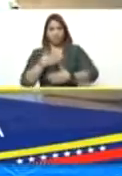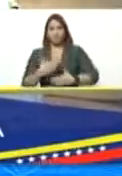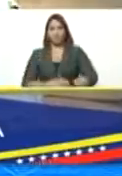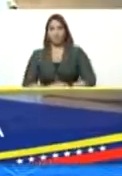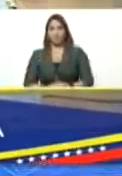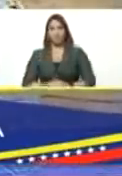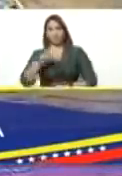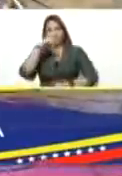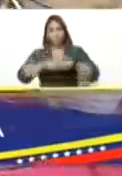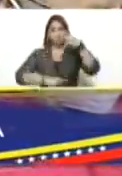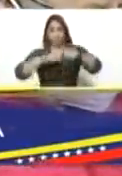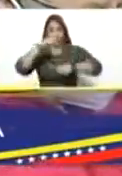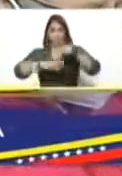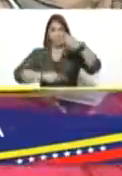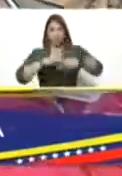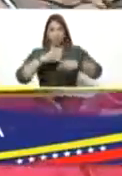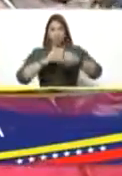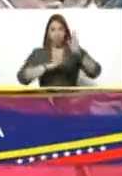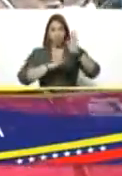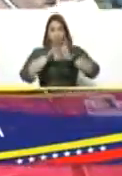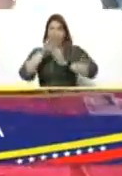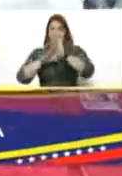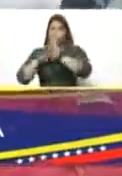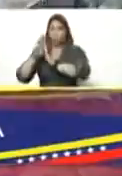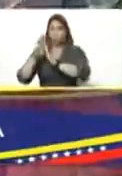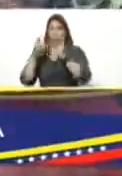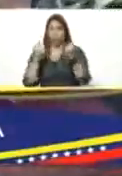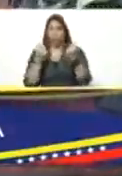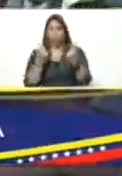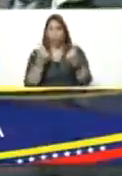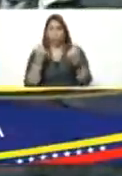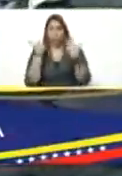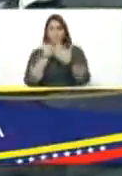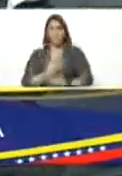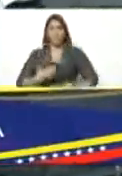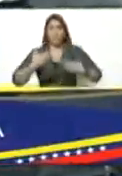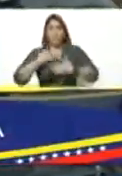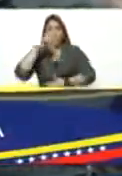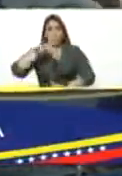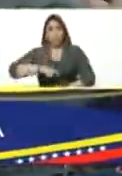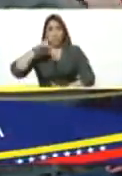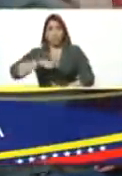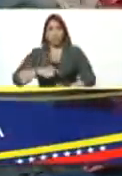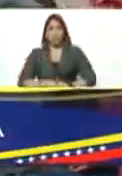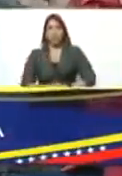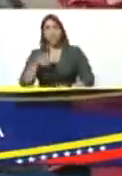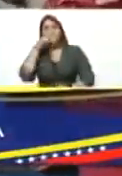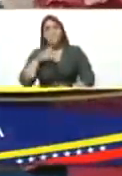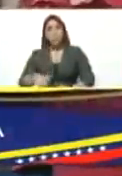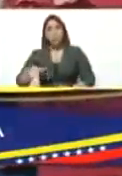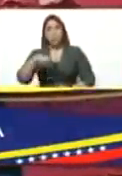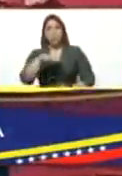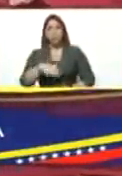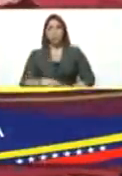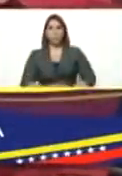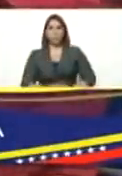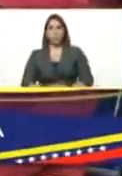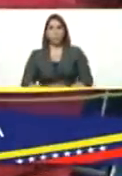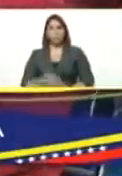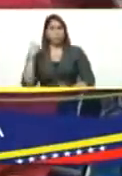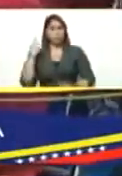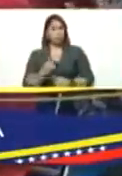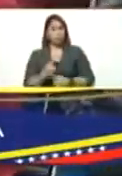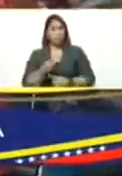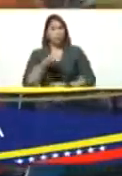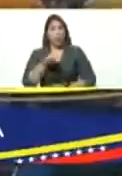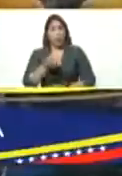la producción, del crecimiento económico, de la satisfacción de las necesidades del pueblo. Ahí tiene que estar la